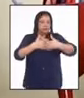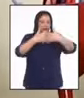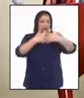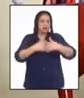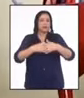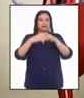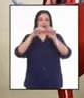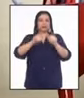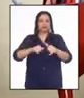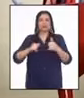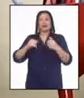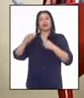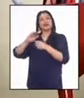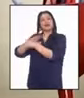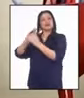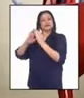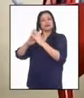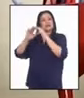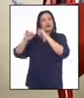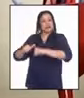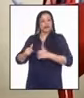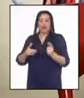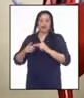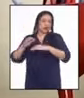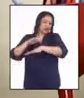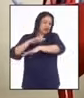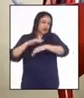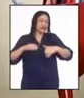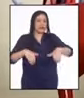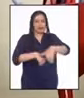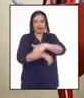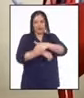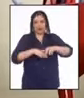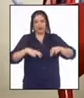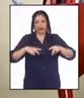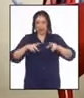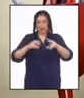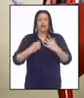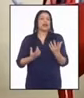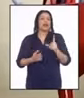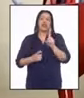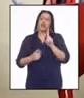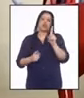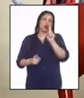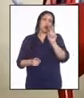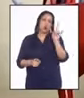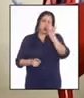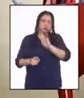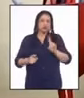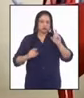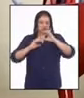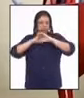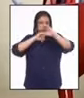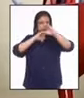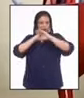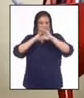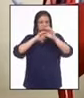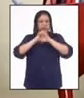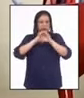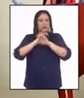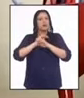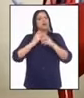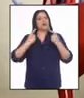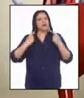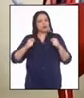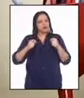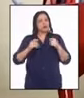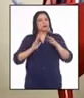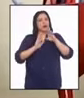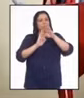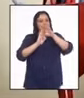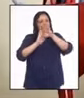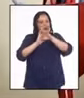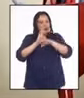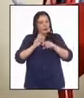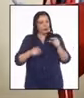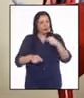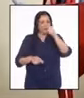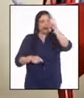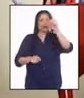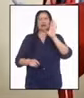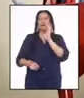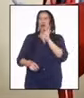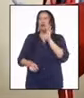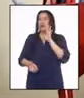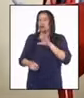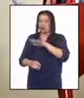detener la rutina de salir todos los días a la calle y subir al transporte público o propio evitó la producción de gases muy